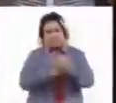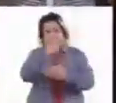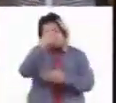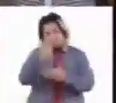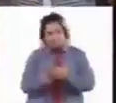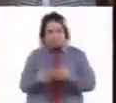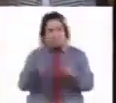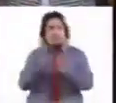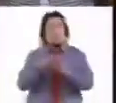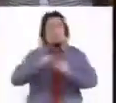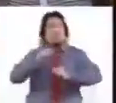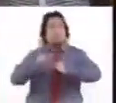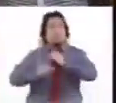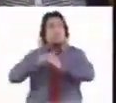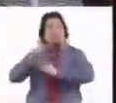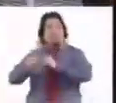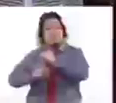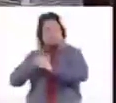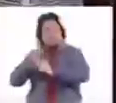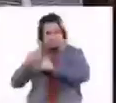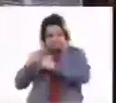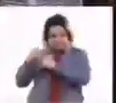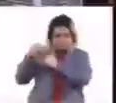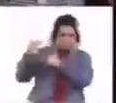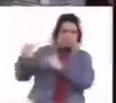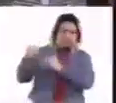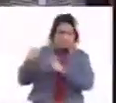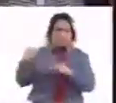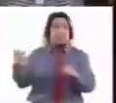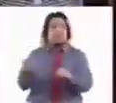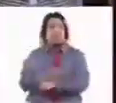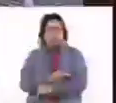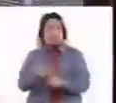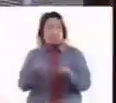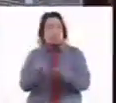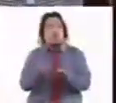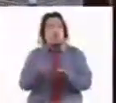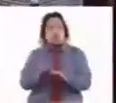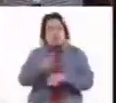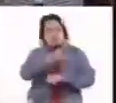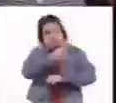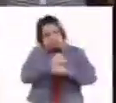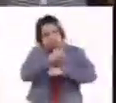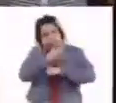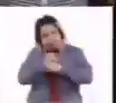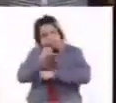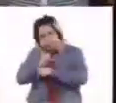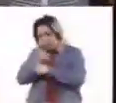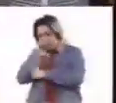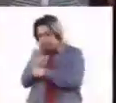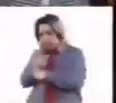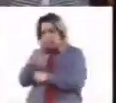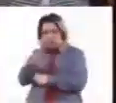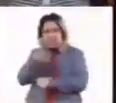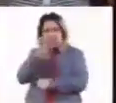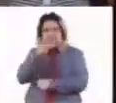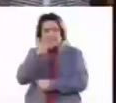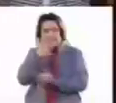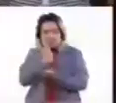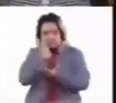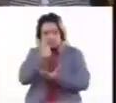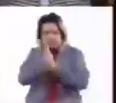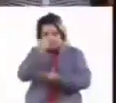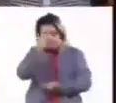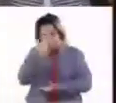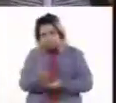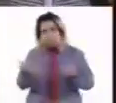permitido salir adelante, en particular lo que tiene que ver con inteligencia y investigación desde la Policía de la Ciudad de México y